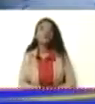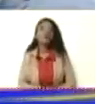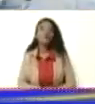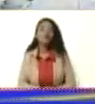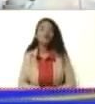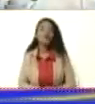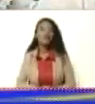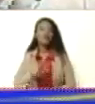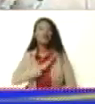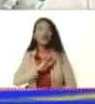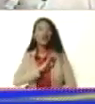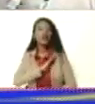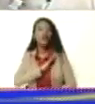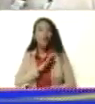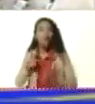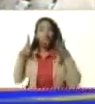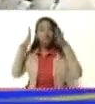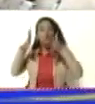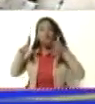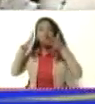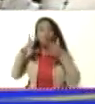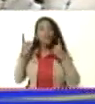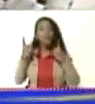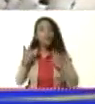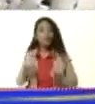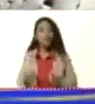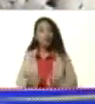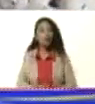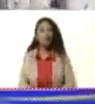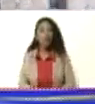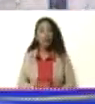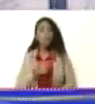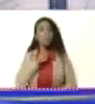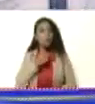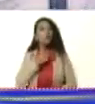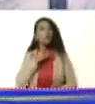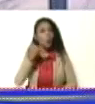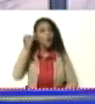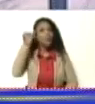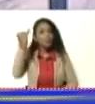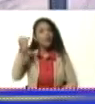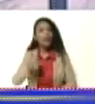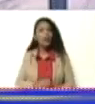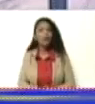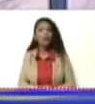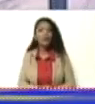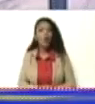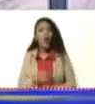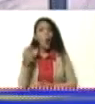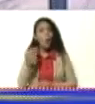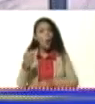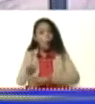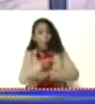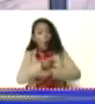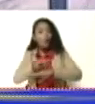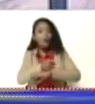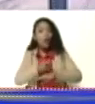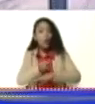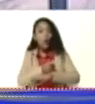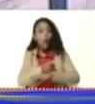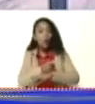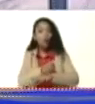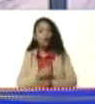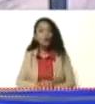y tengamos una recomendación, una decisión. Me gustó la idea, como el gobernador Omar